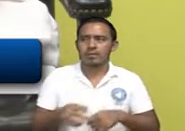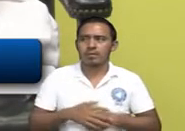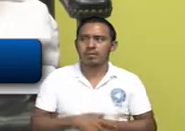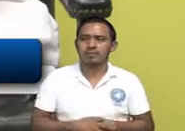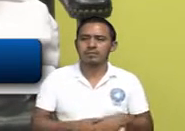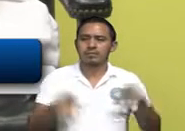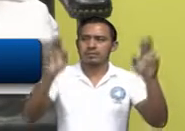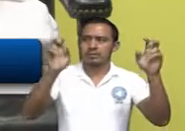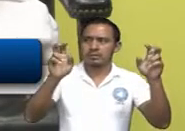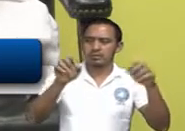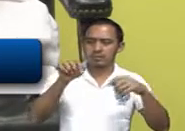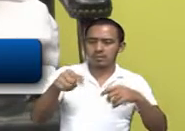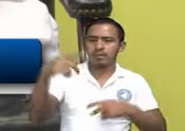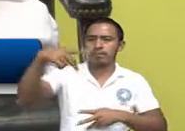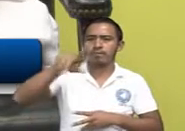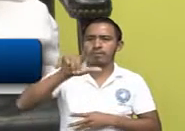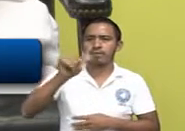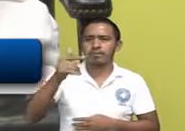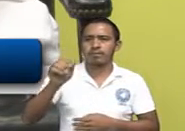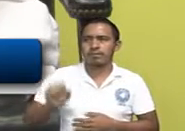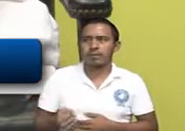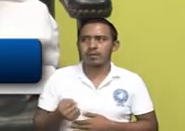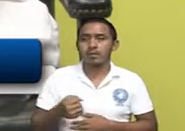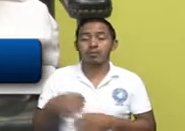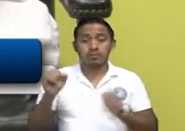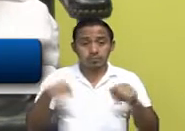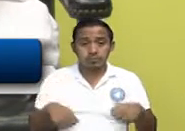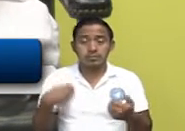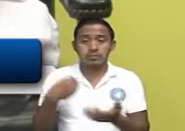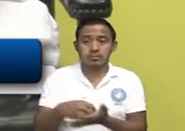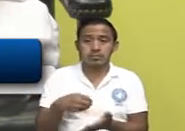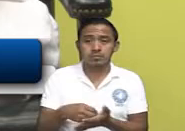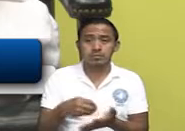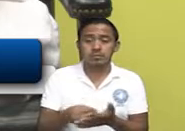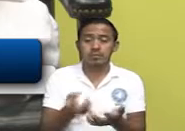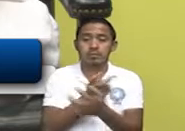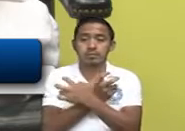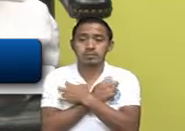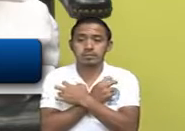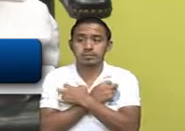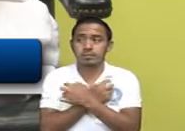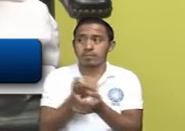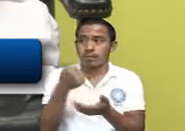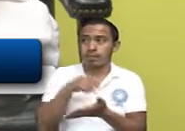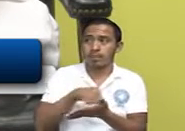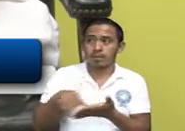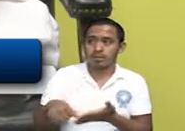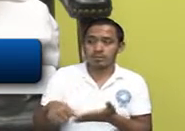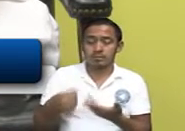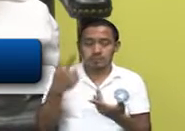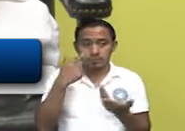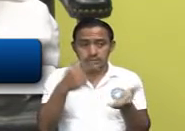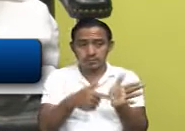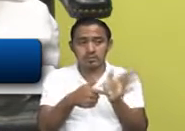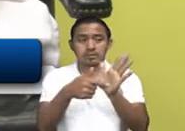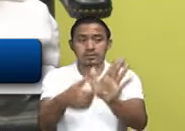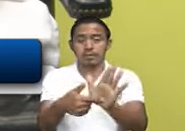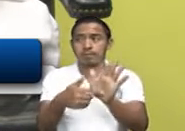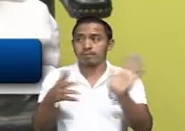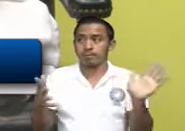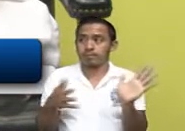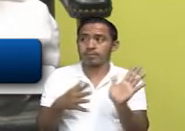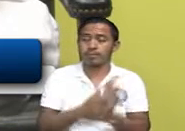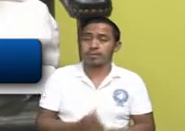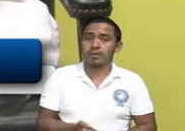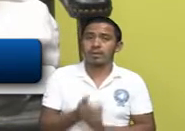de plagas y esto, que para poder adquirir algún tipo de veneno tienen que tener una carta que los identifica en su trabajo. Entonces vemos